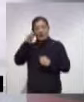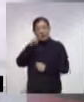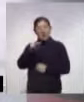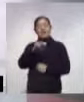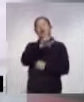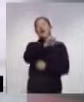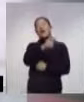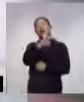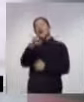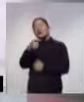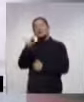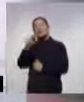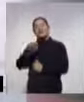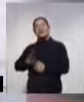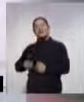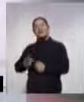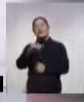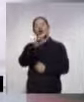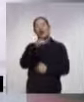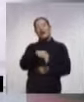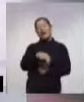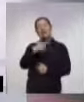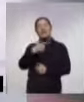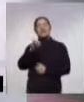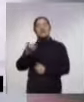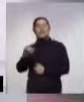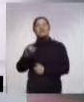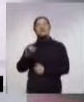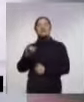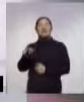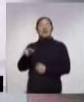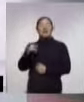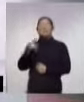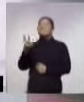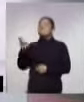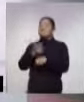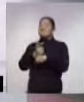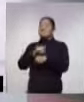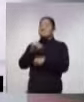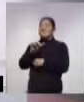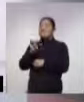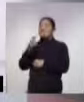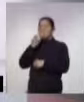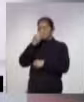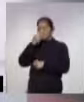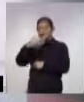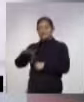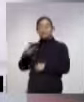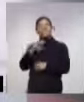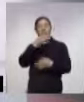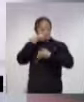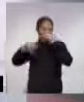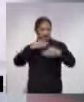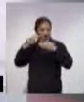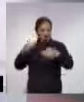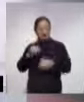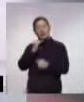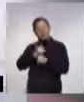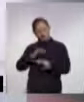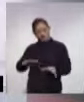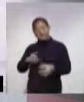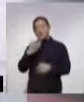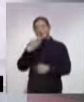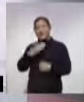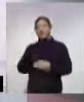del Río. Angie Corona, buenas tardes. Lick Mario, excelente noticiero, muchas gracias por la información. Rocío Castro Lira nos